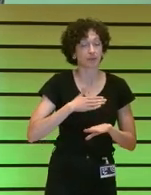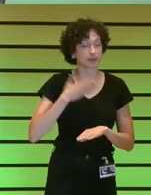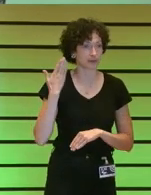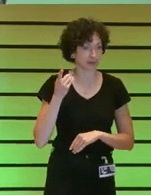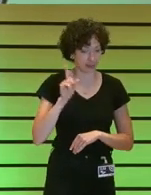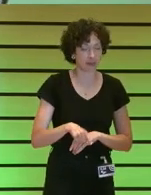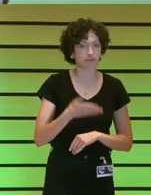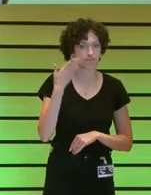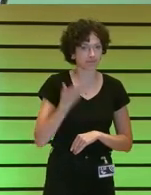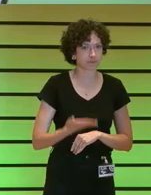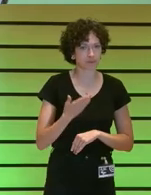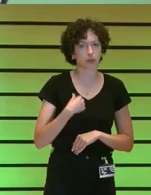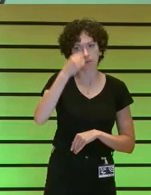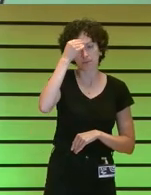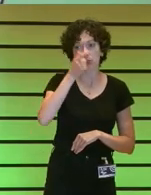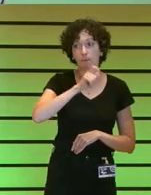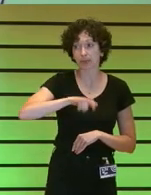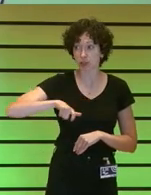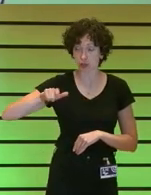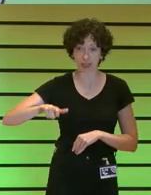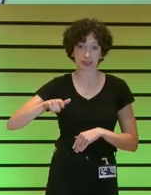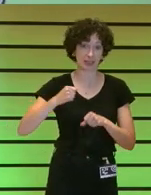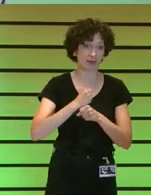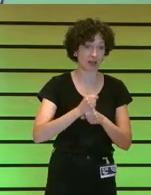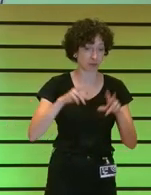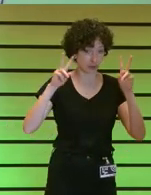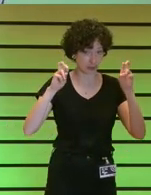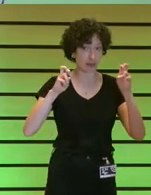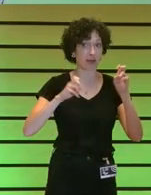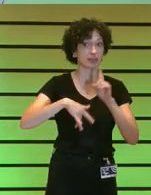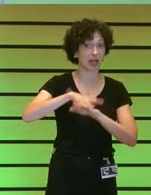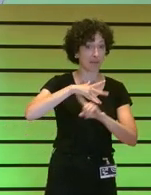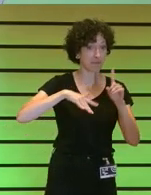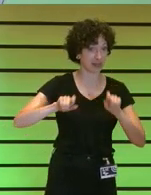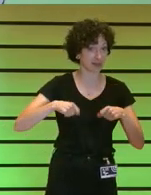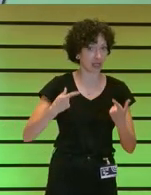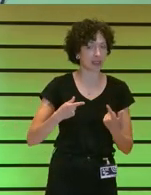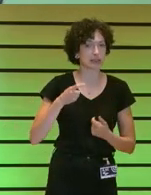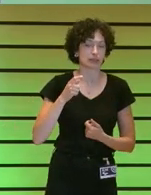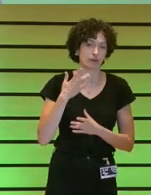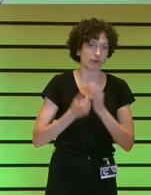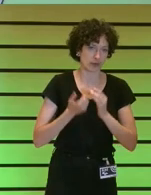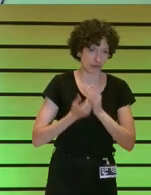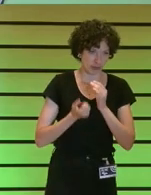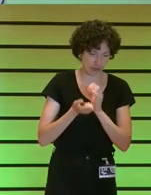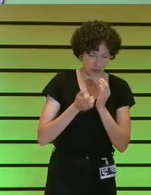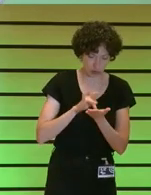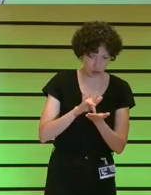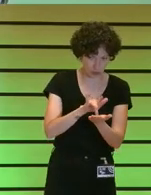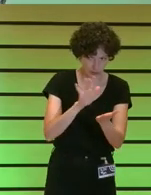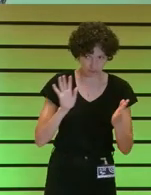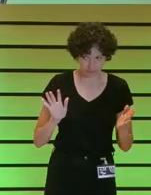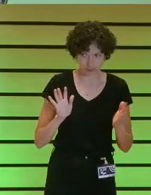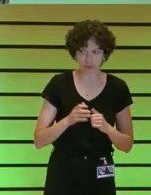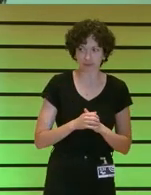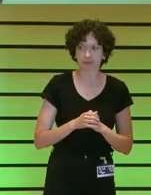yo creo que las personas que nos dedicamos a cuestiones ambientales nos hemos equivocado muchas cosas en muchas si